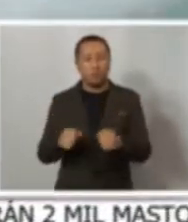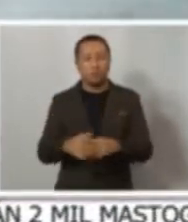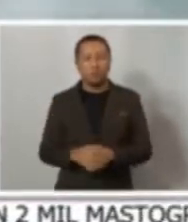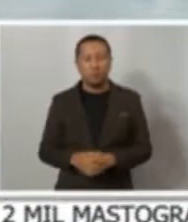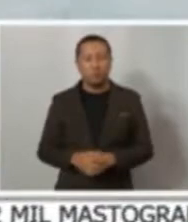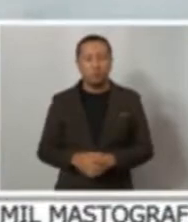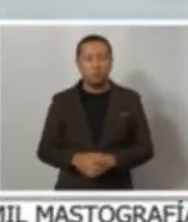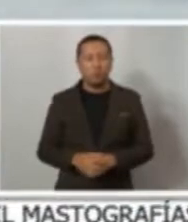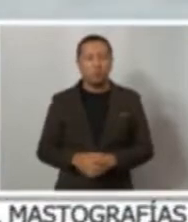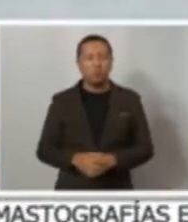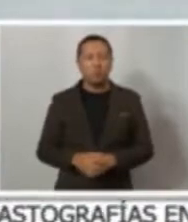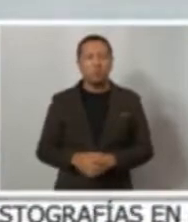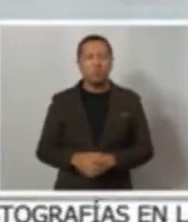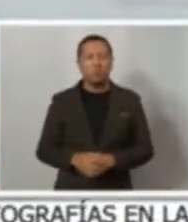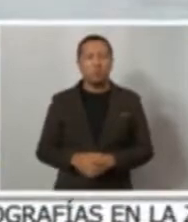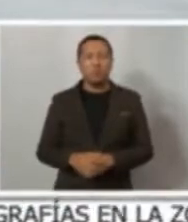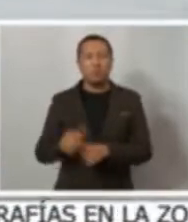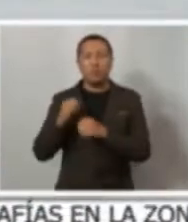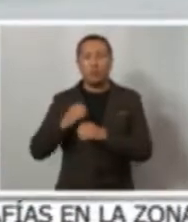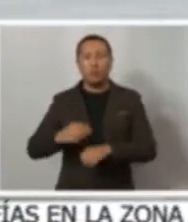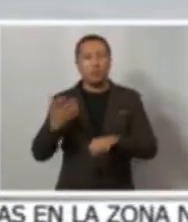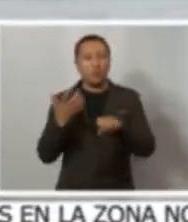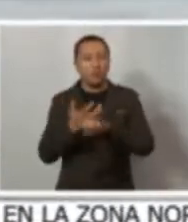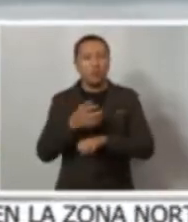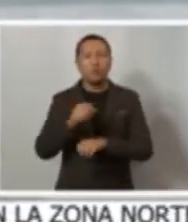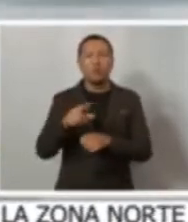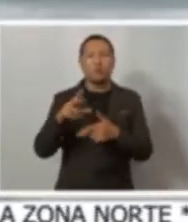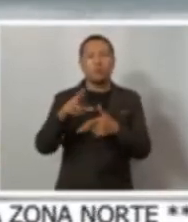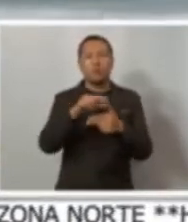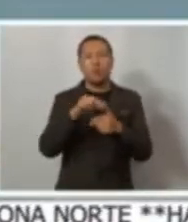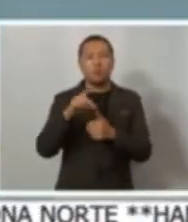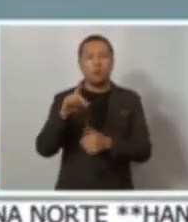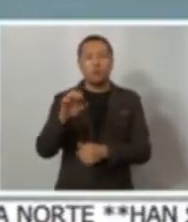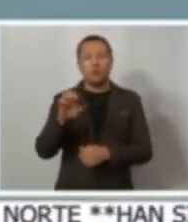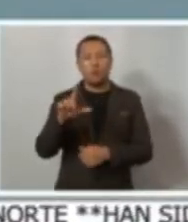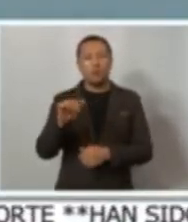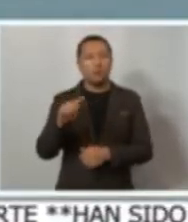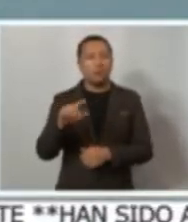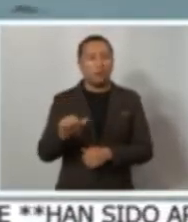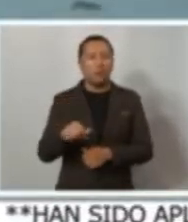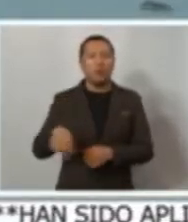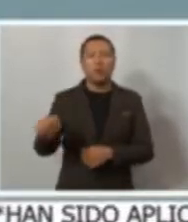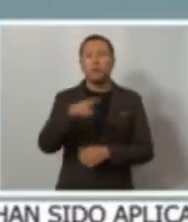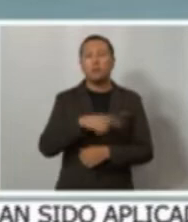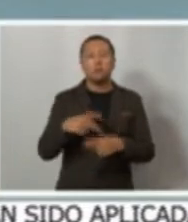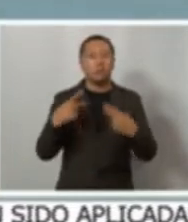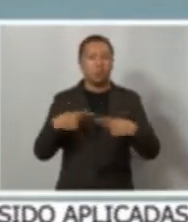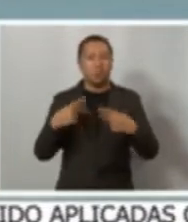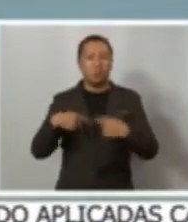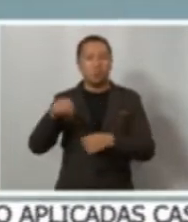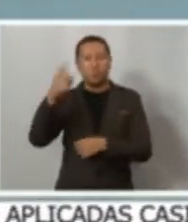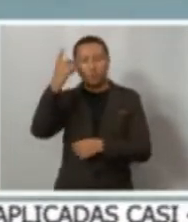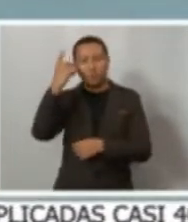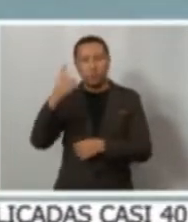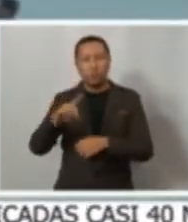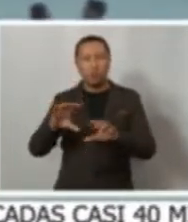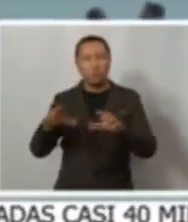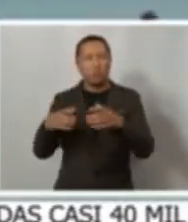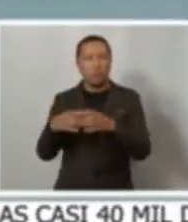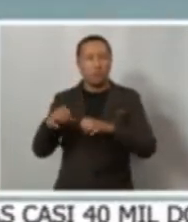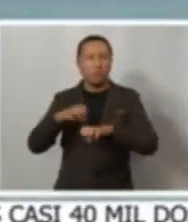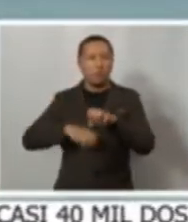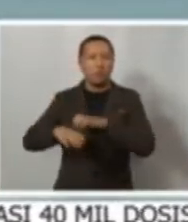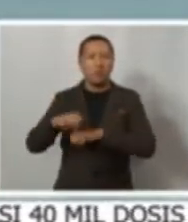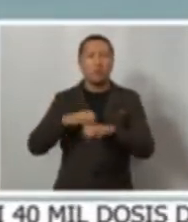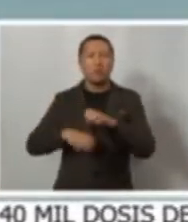constantes generadas por las autoridades estatales por la cercanía del huracán Delta, miembros de las cooperativas pesqueras y náuticas comenzaron a retirar sus embarcaciones de